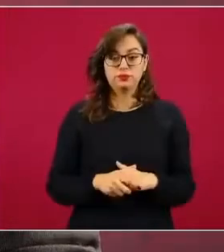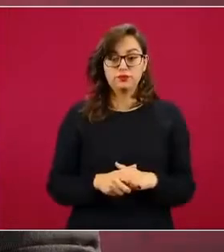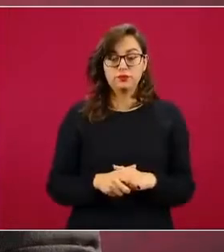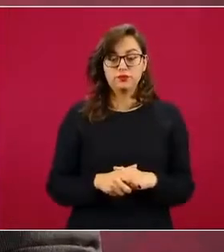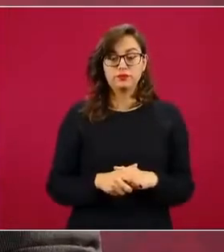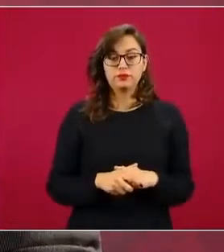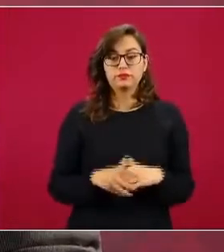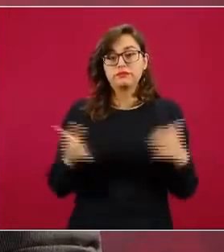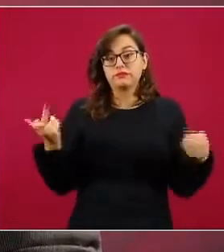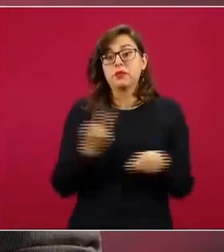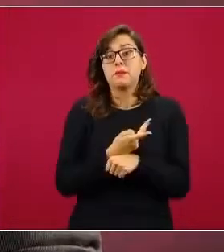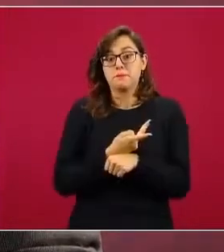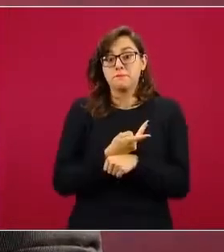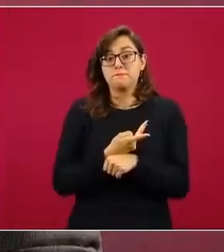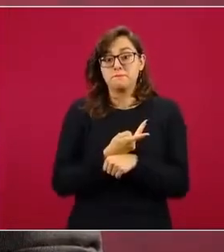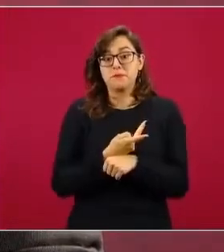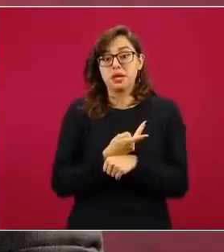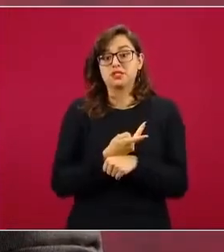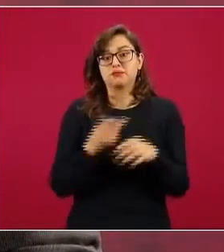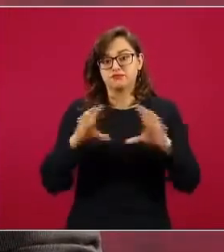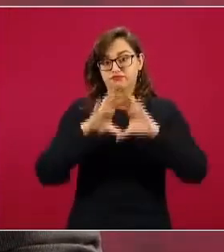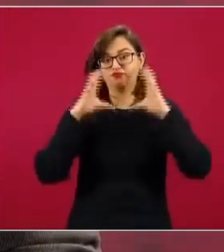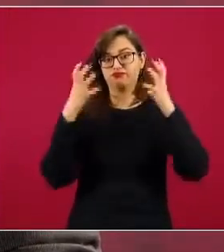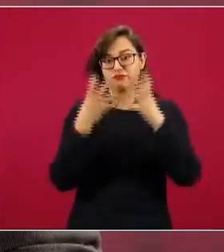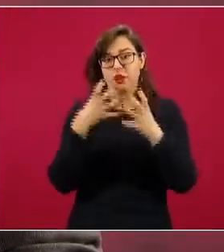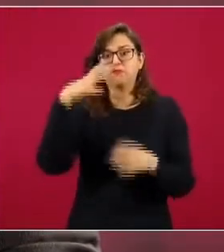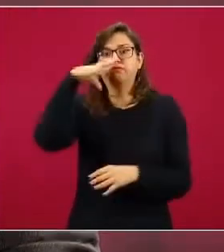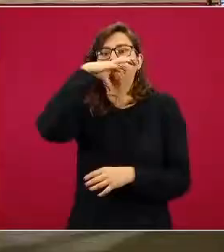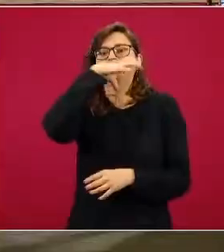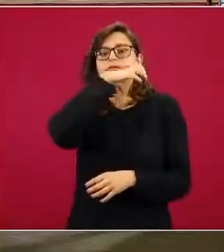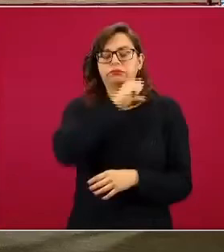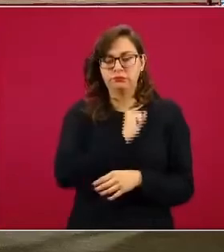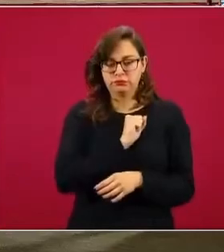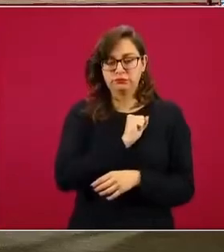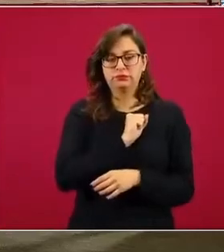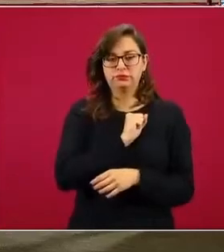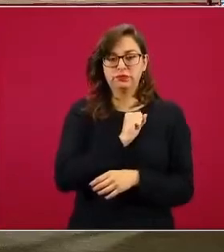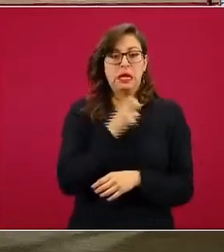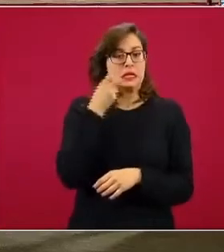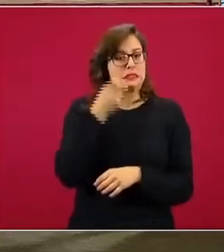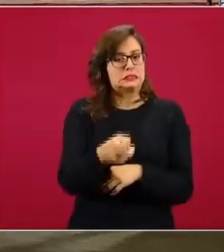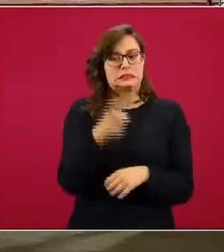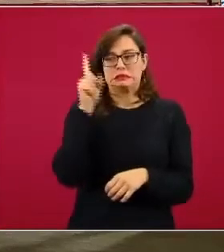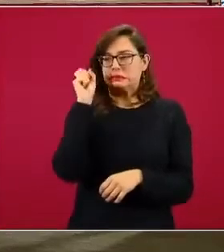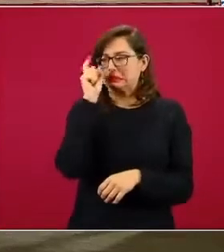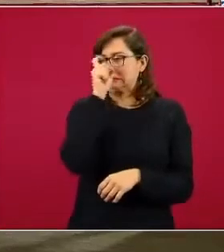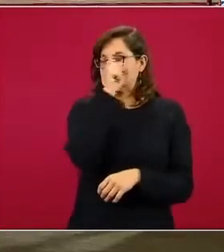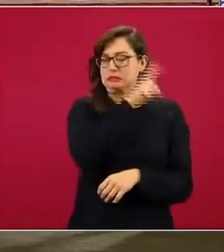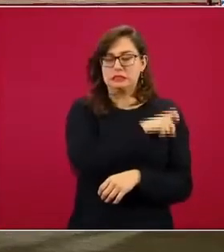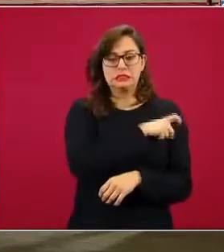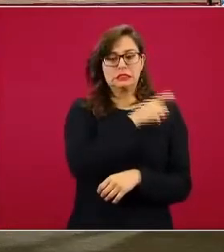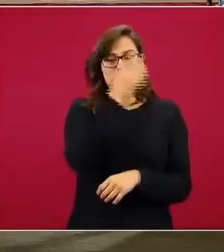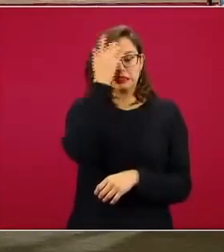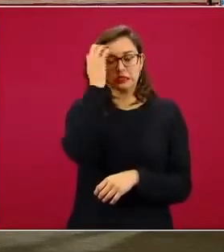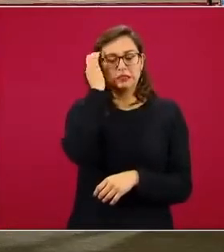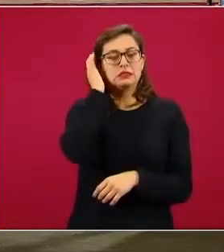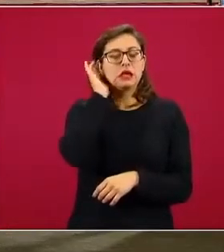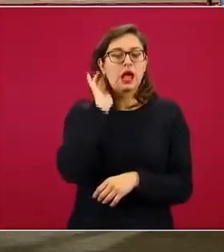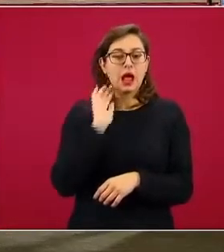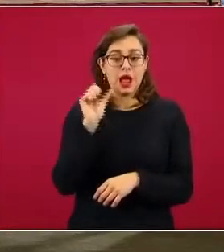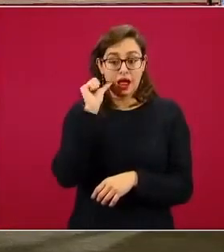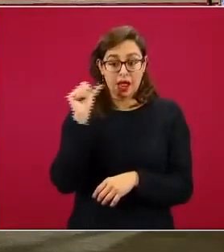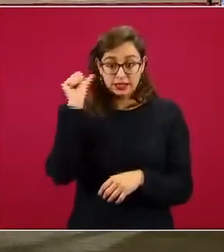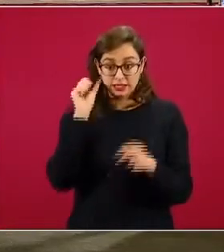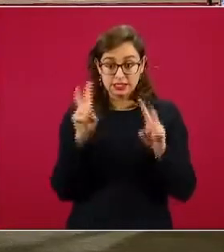carbono que produce el efecto invernadero. Es un fenómeno sumamente complejo. Ayer que hablábamos de sindemia, alguien mencionó